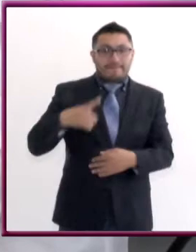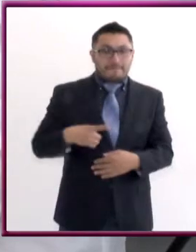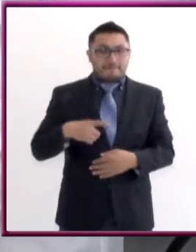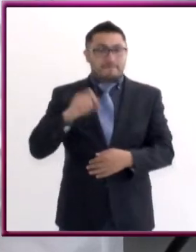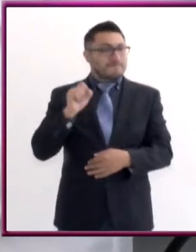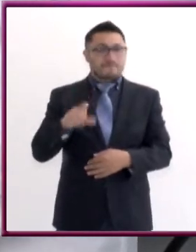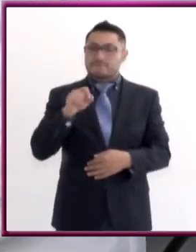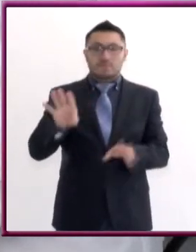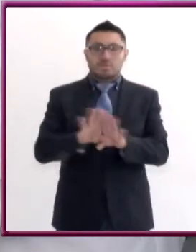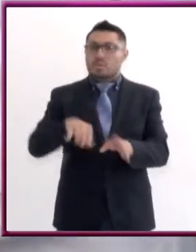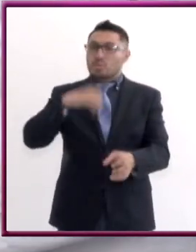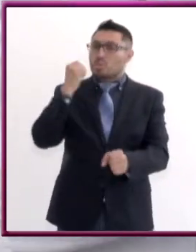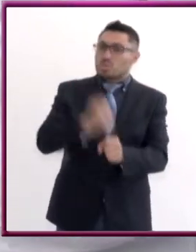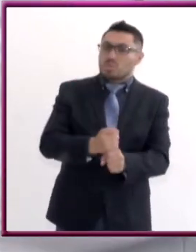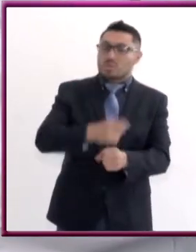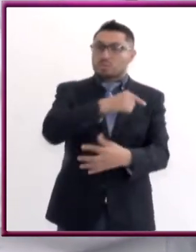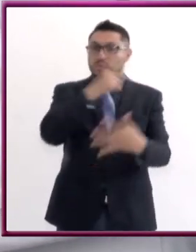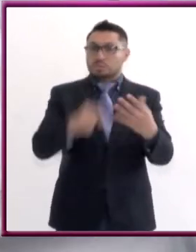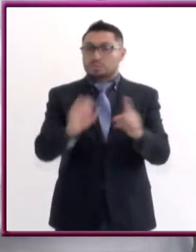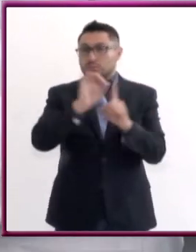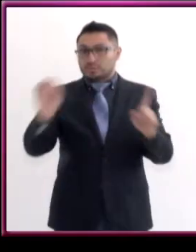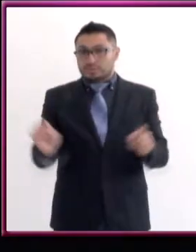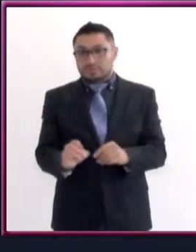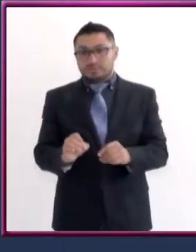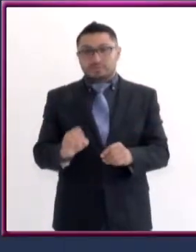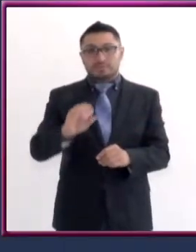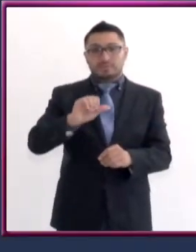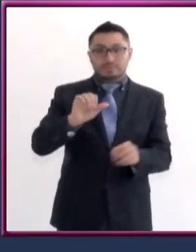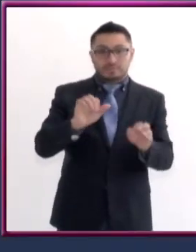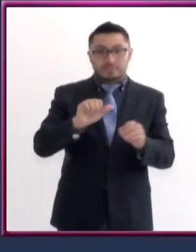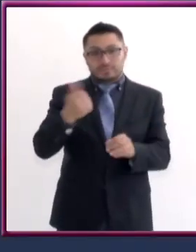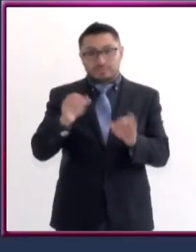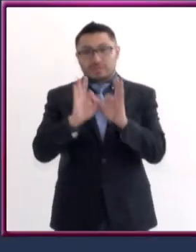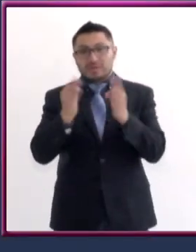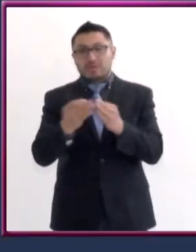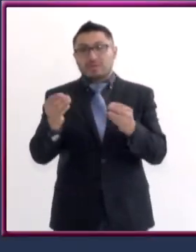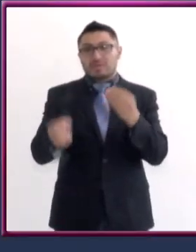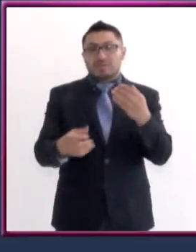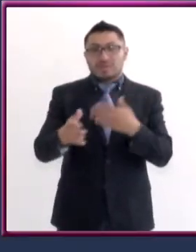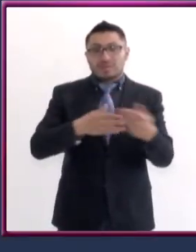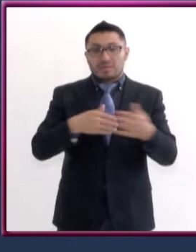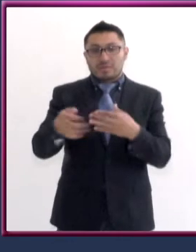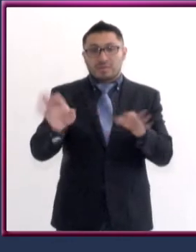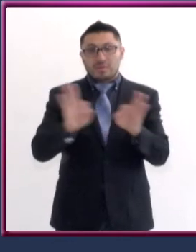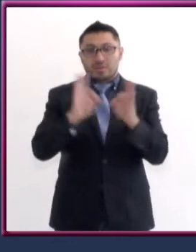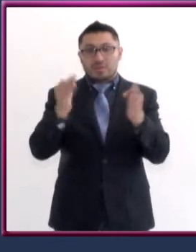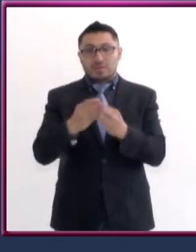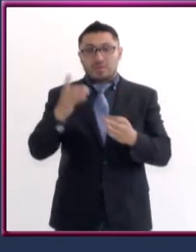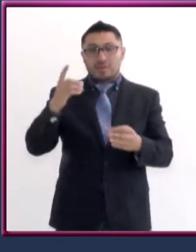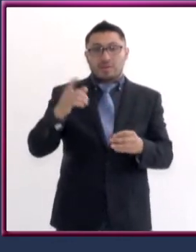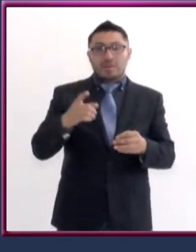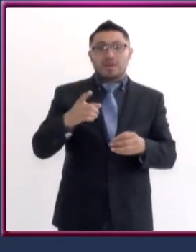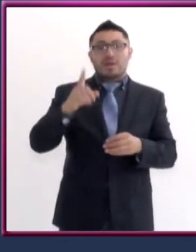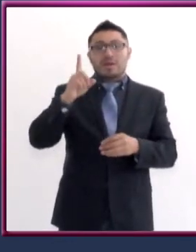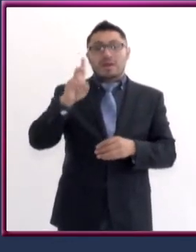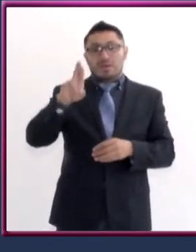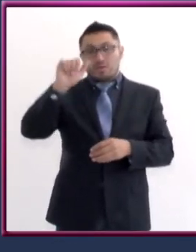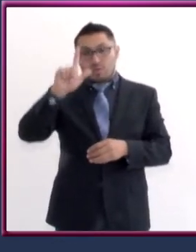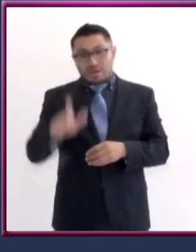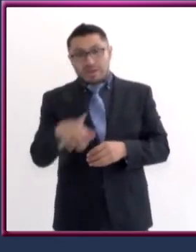viven, tampoco debe ser forzosamente en ese orden. Hay otros modelos más recientes, como el proceso dual de